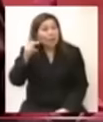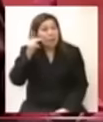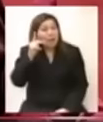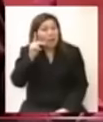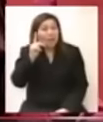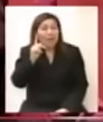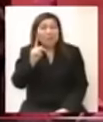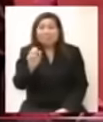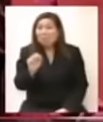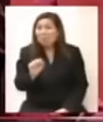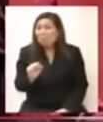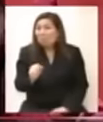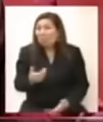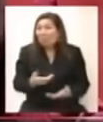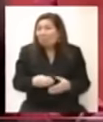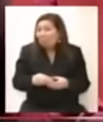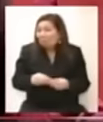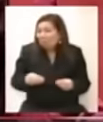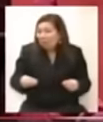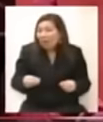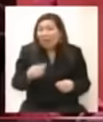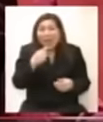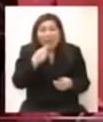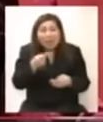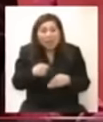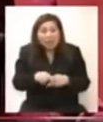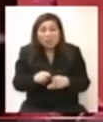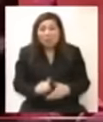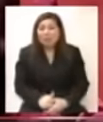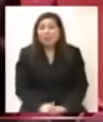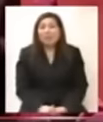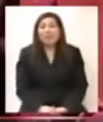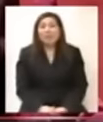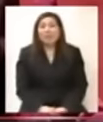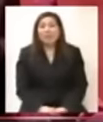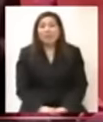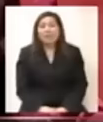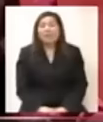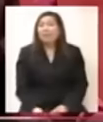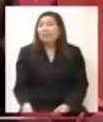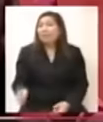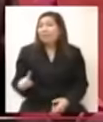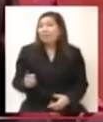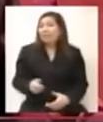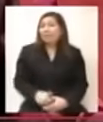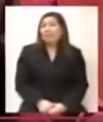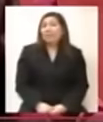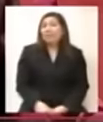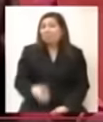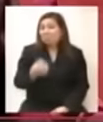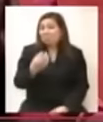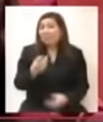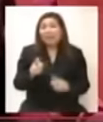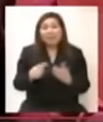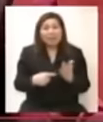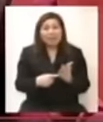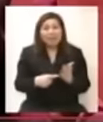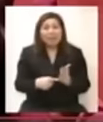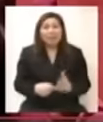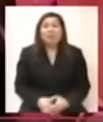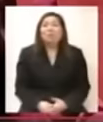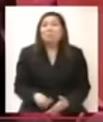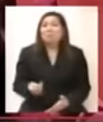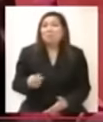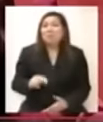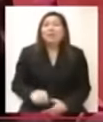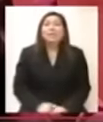ejemplo no ha estado vendiendo espargos ni quino ni mucho menos eso sino ha estado nutriéndose de tecnología y por eso ha